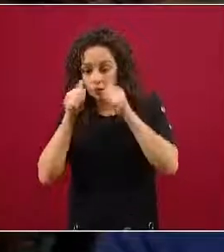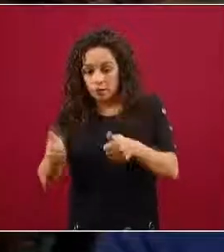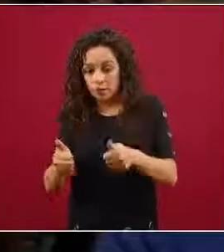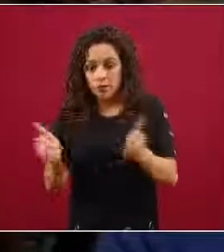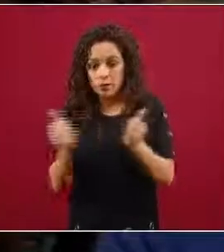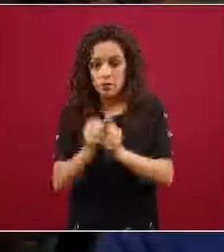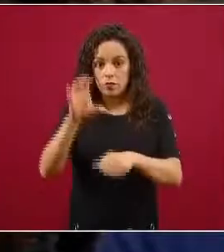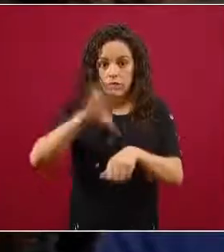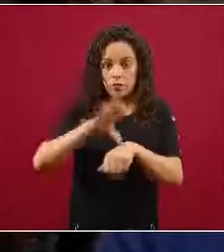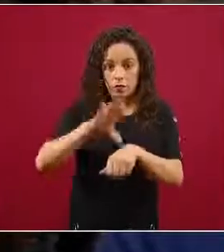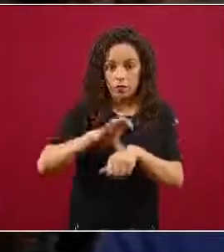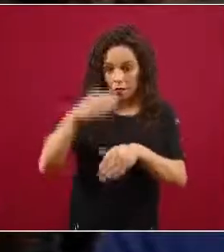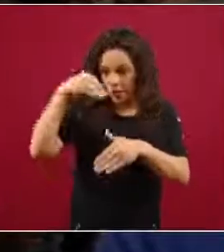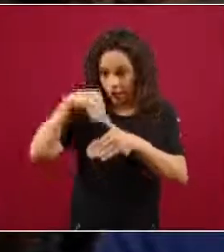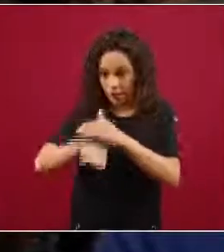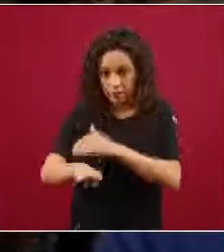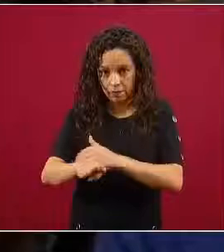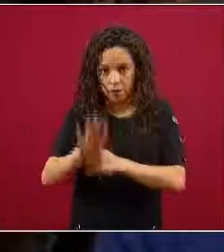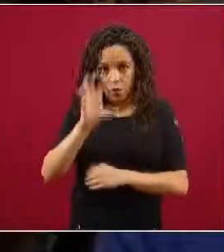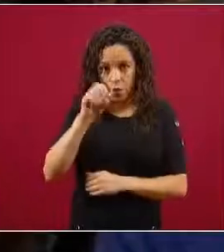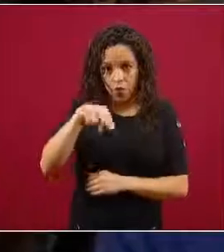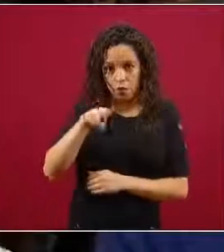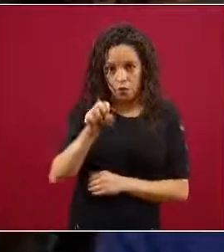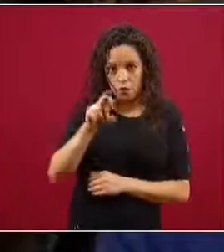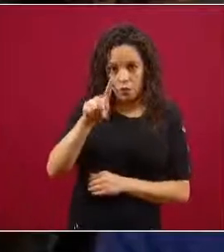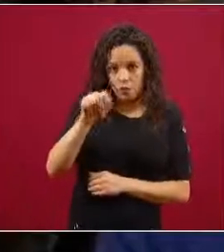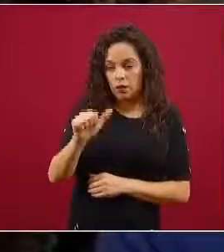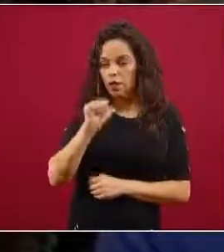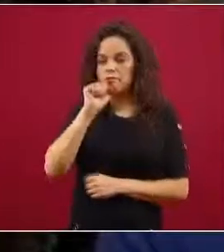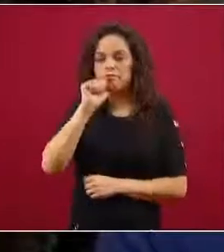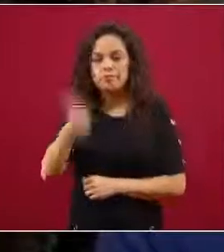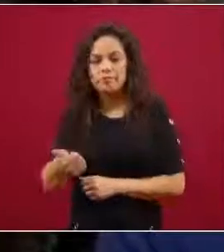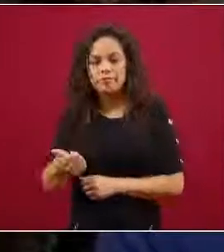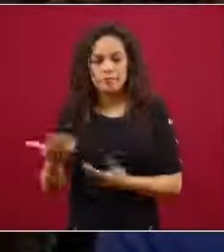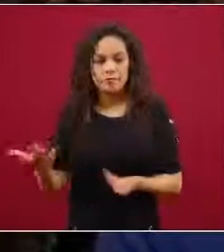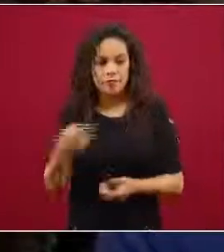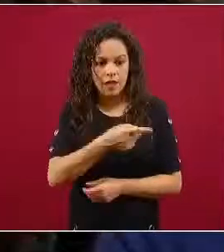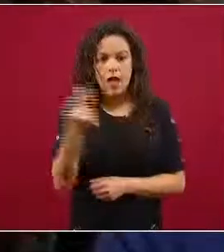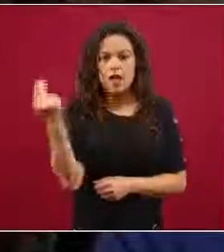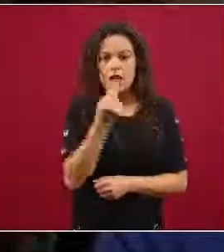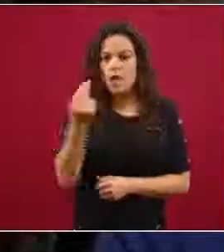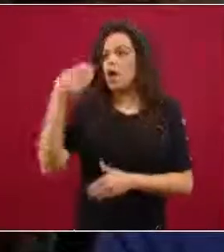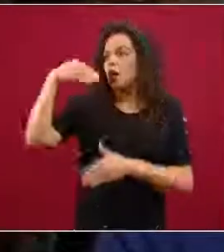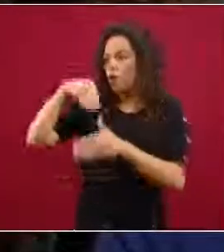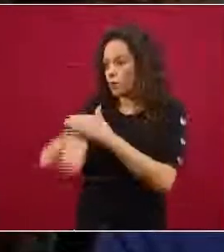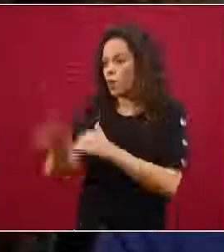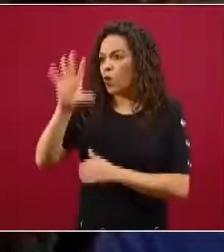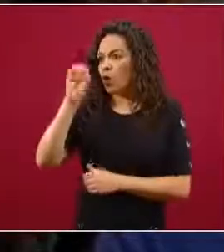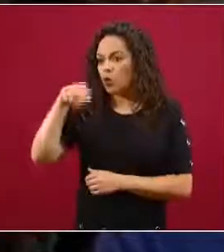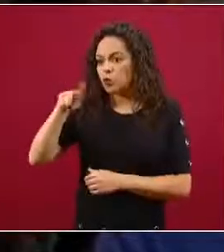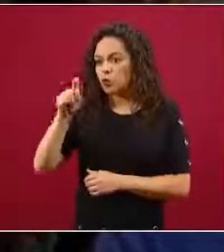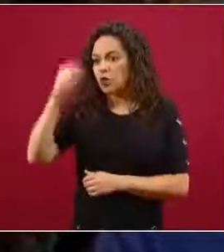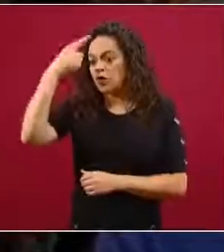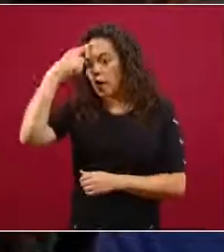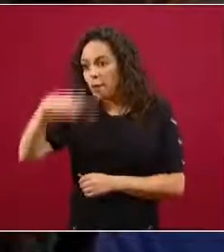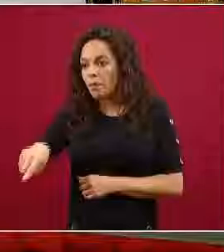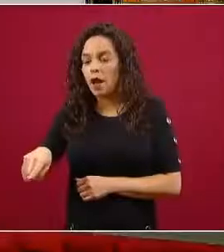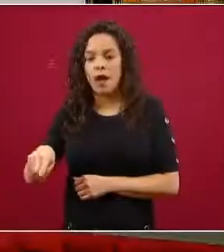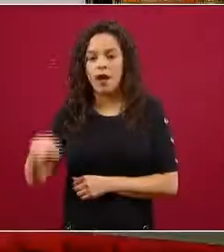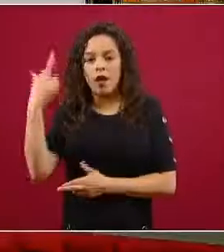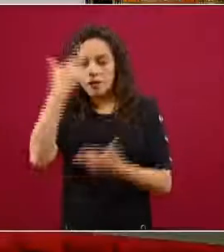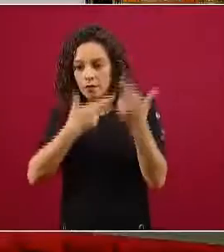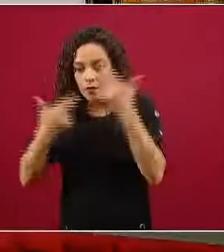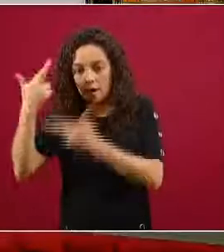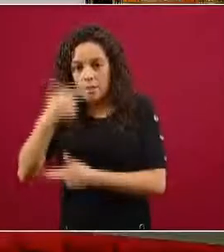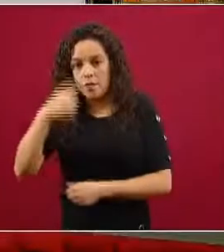real y qué pueden hacer esas mujeres que pues obviamente necesitan tener consultas prenatales antes de presentarse a un parto, ¿no? O a una